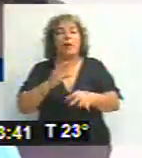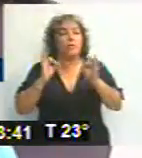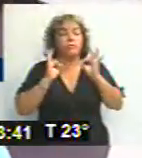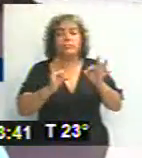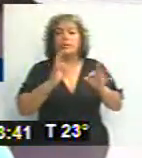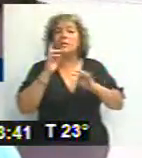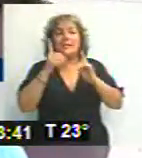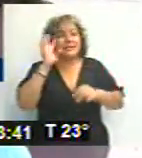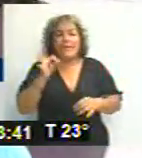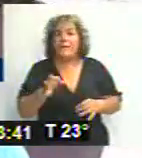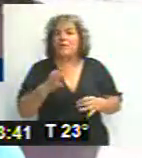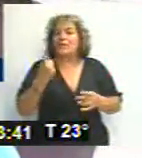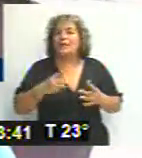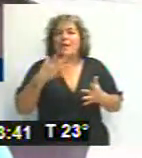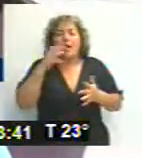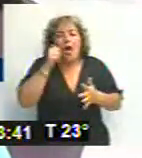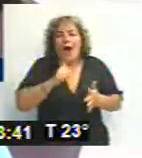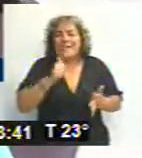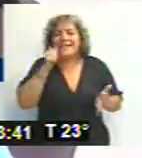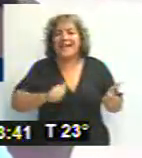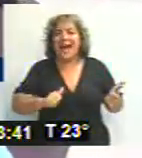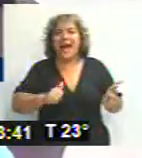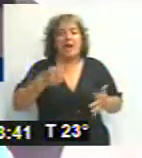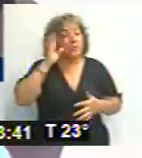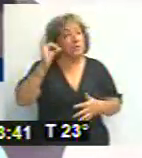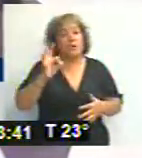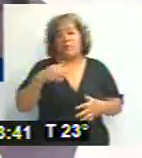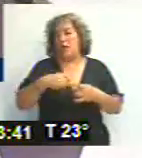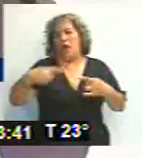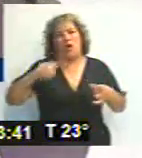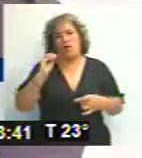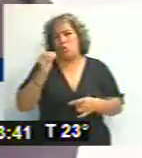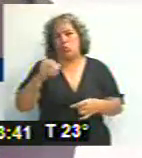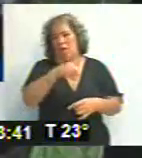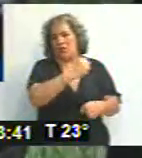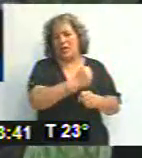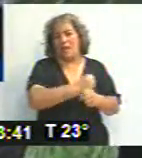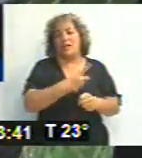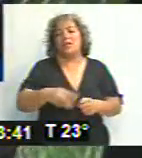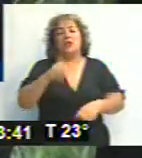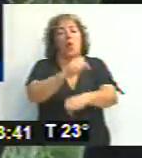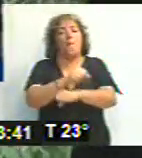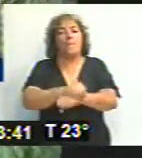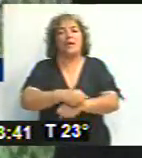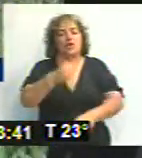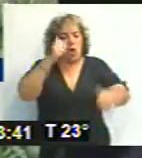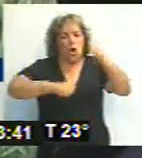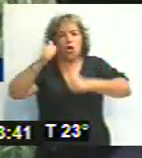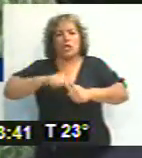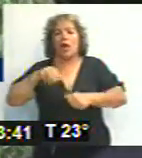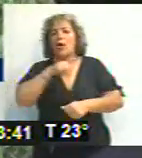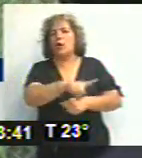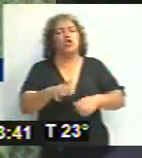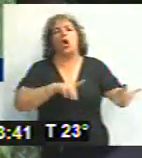en cuenta la herida que había Yo recibido? pienso que para tapar todas las porquerías que ellos hacen, porque si un interno se lastima o le pasa algo,